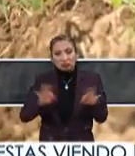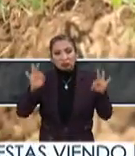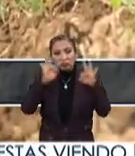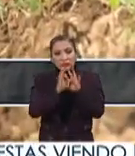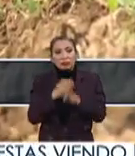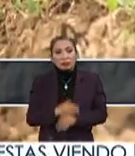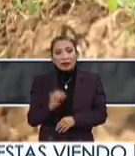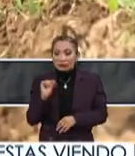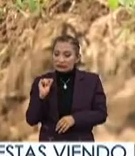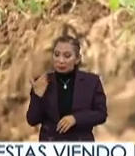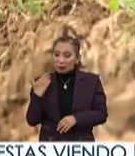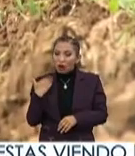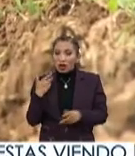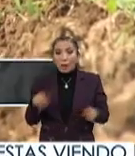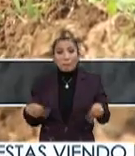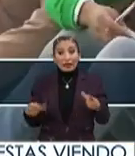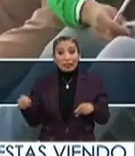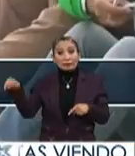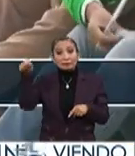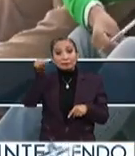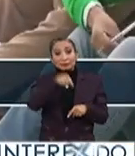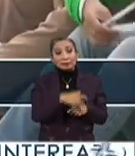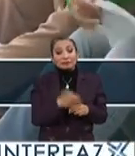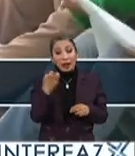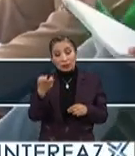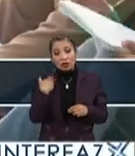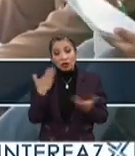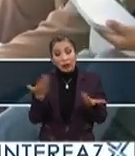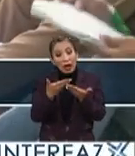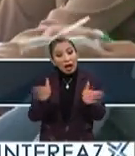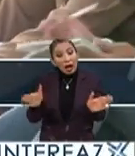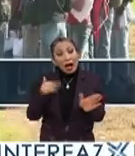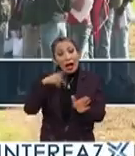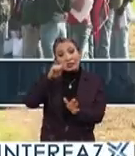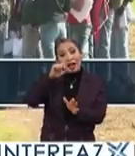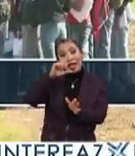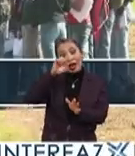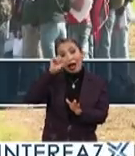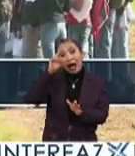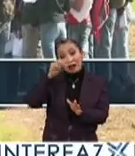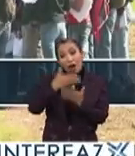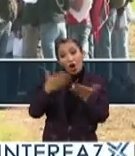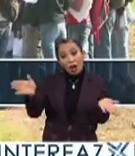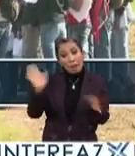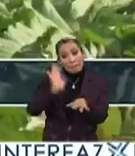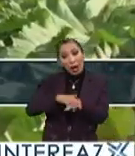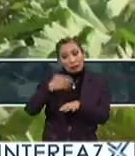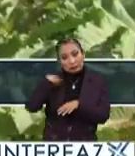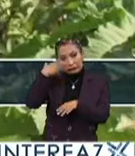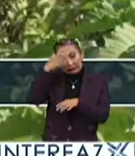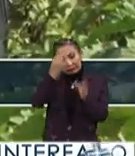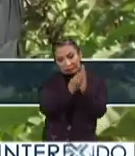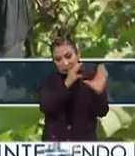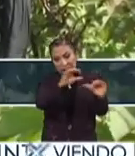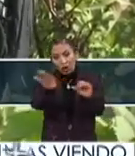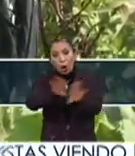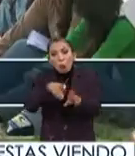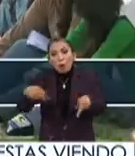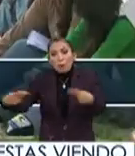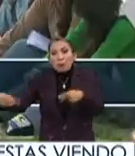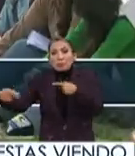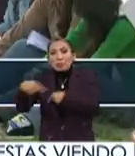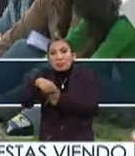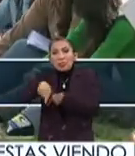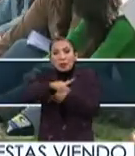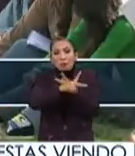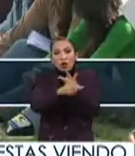Y últimamente la comercialización, con esto de la apertura del Telecán, ahora hay que darle cierta formación en términos de